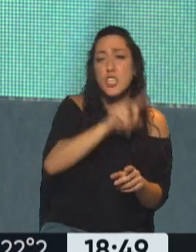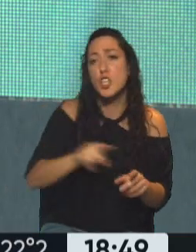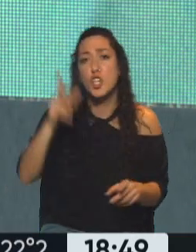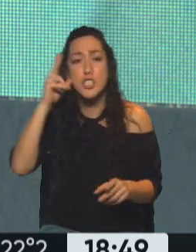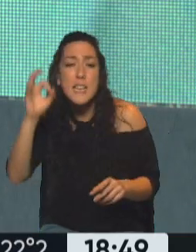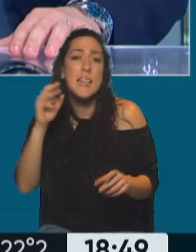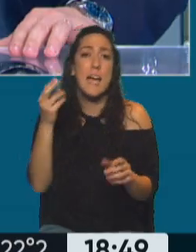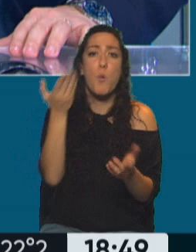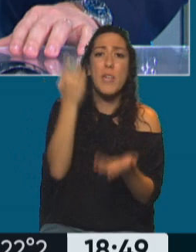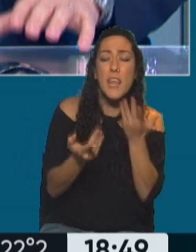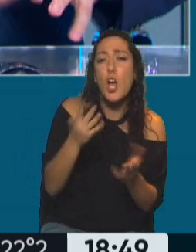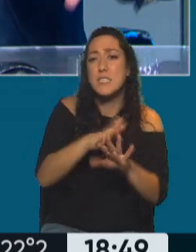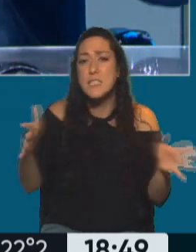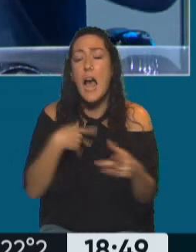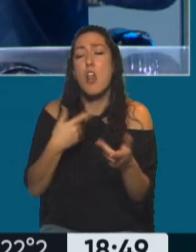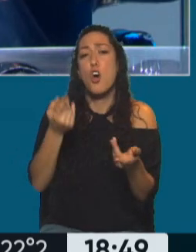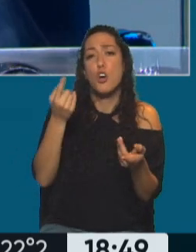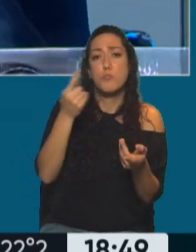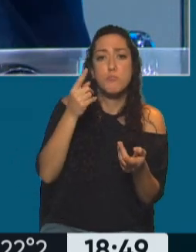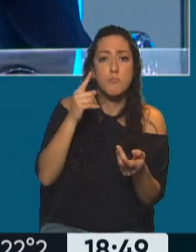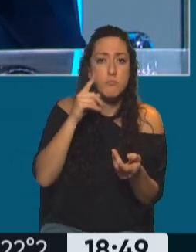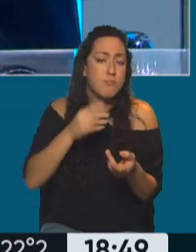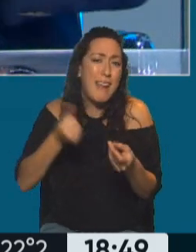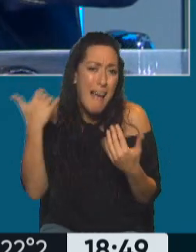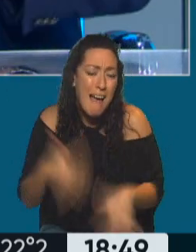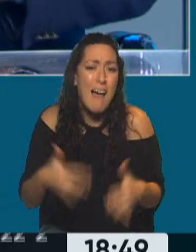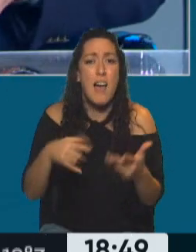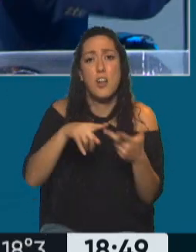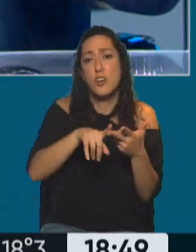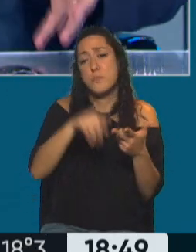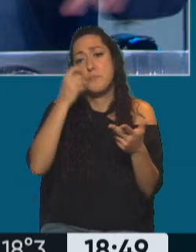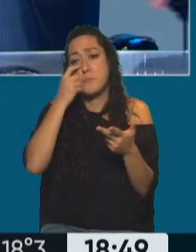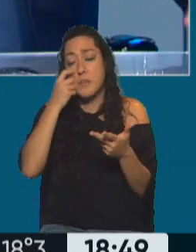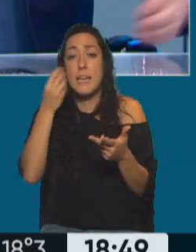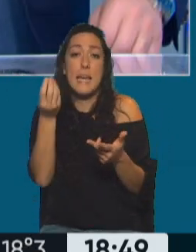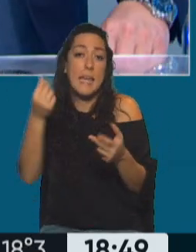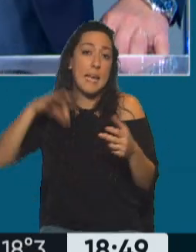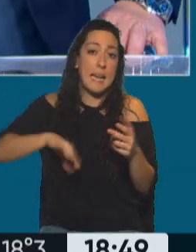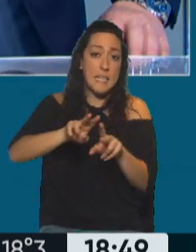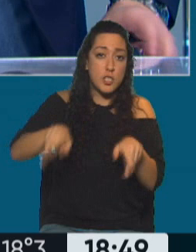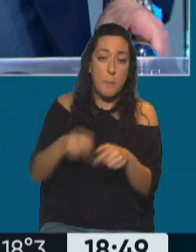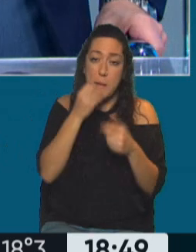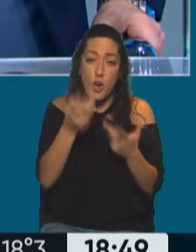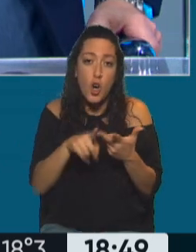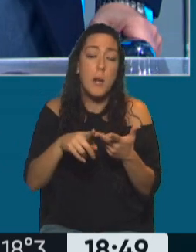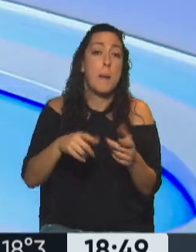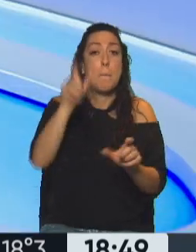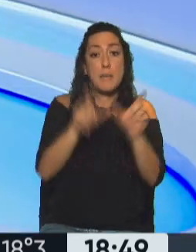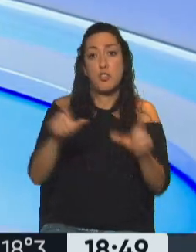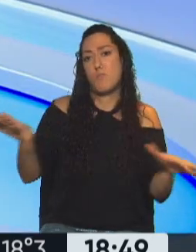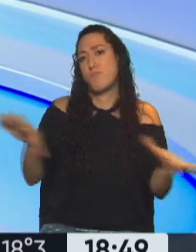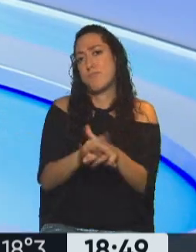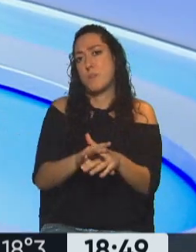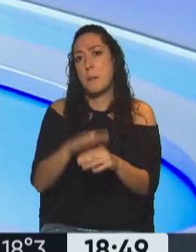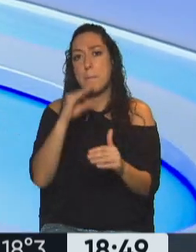1200 pesos y recuperar ingresos creo que por primera vez están todos los instrumentos juntos y está la persona adecuada que sergio massa en su